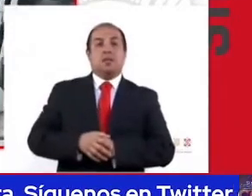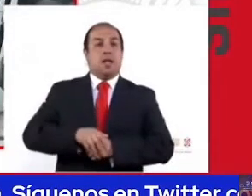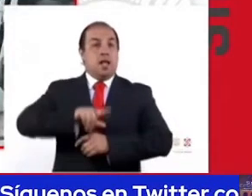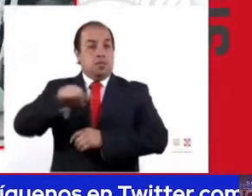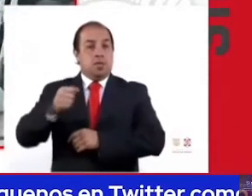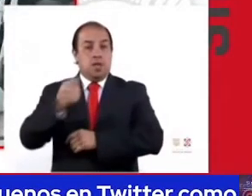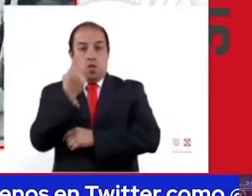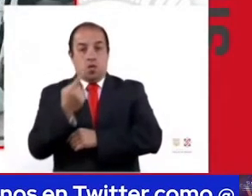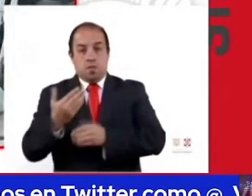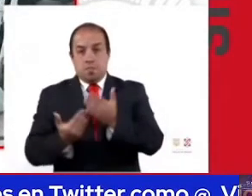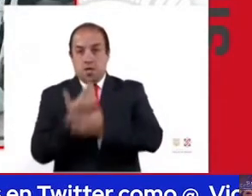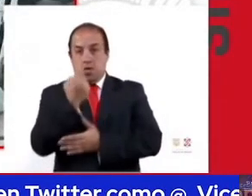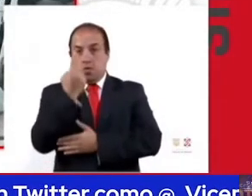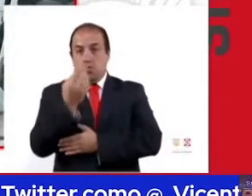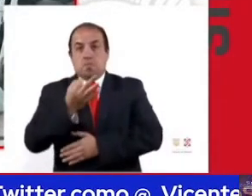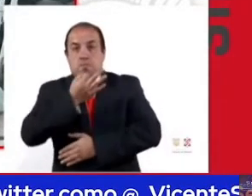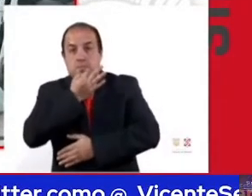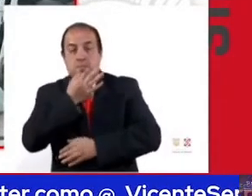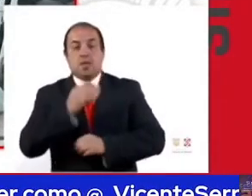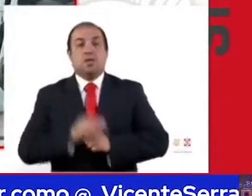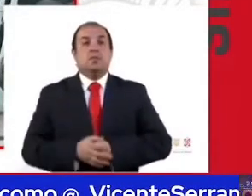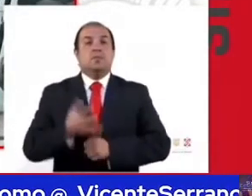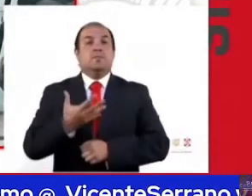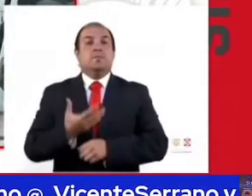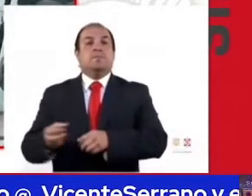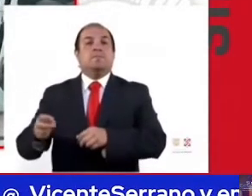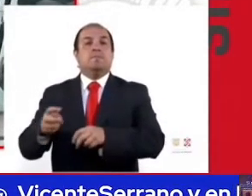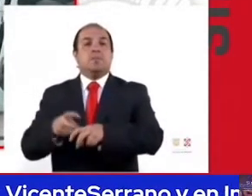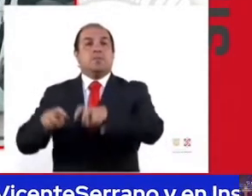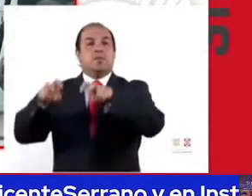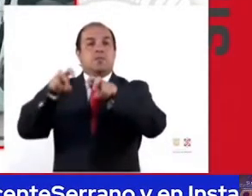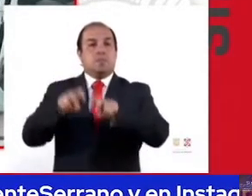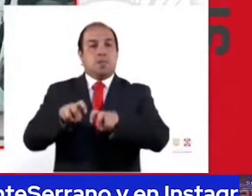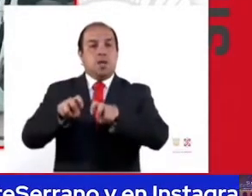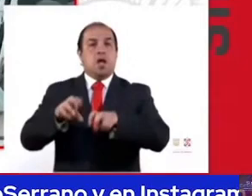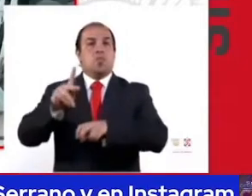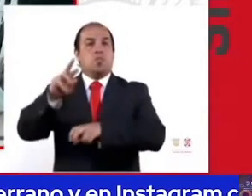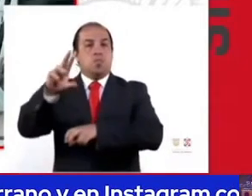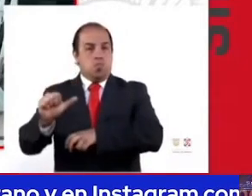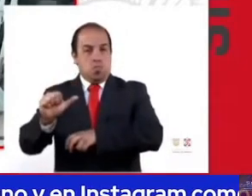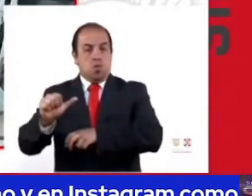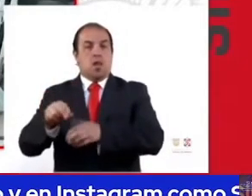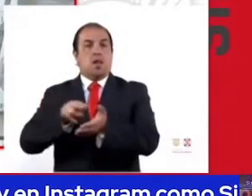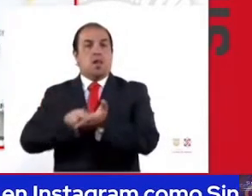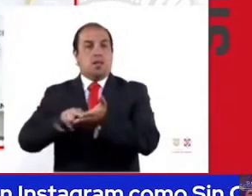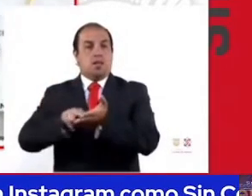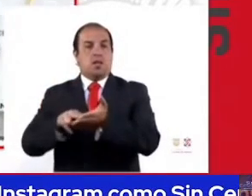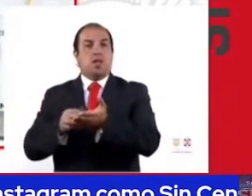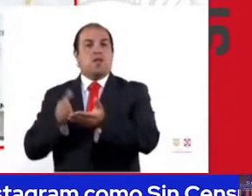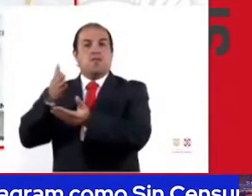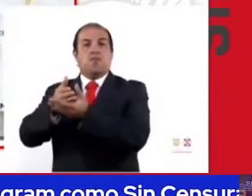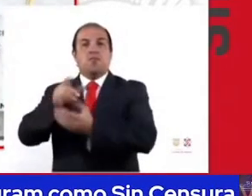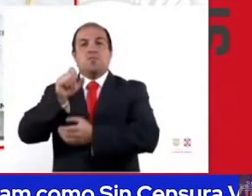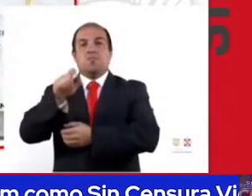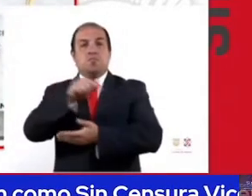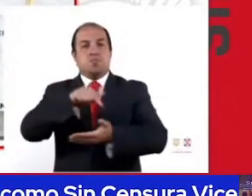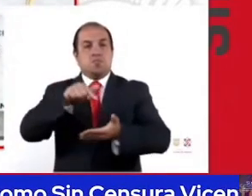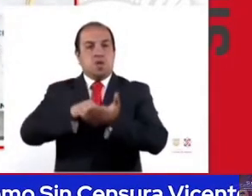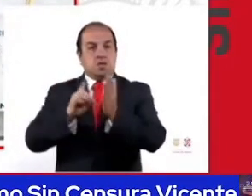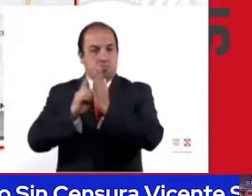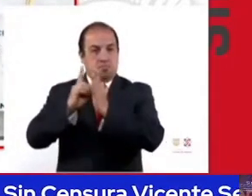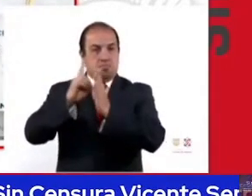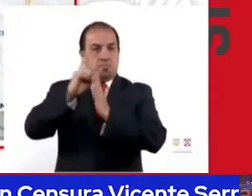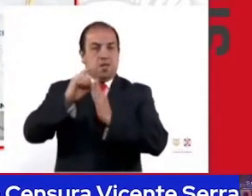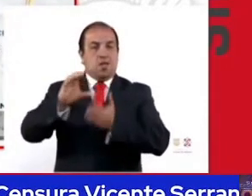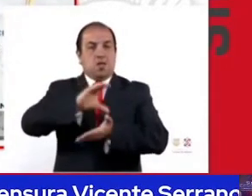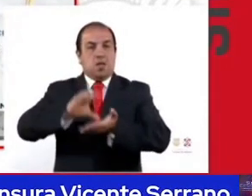a la una de la mañana con un minuto, abordan una camioneta Acura color negro que utilizaron para trasladarse a la misma unidad habitacional en la